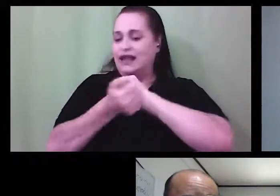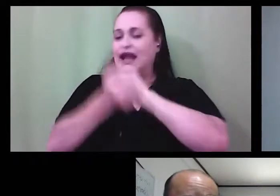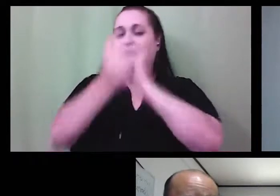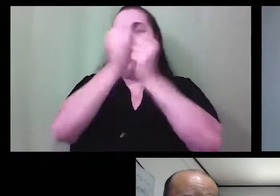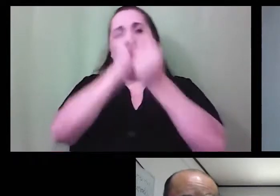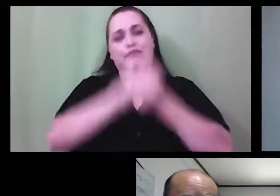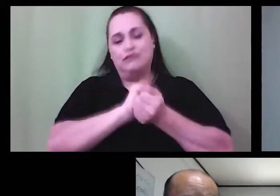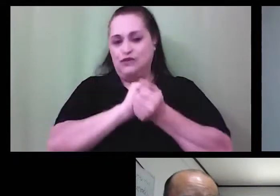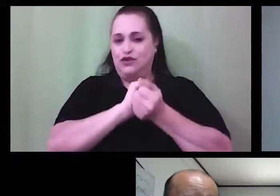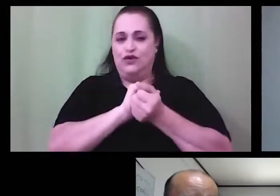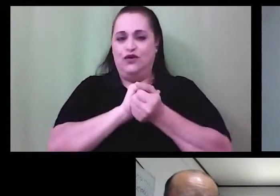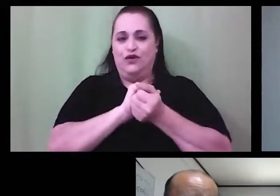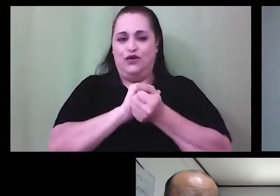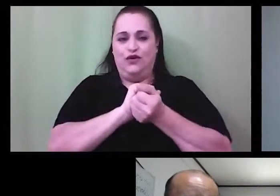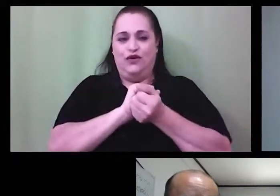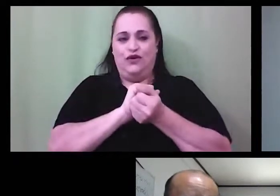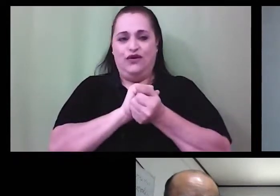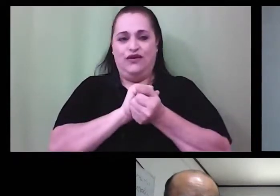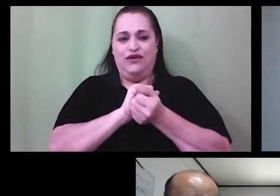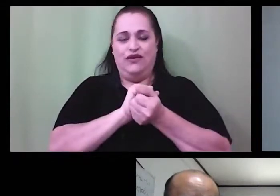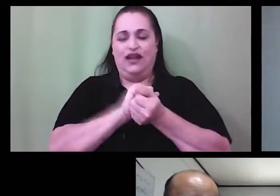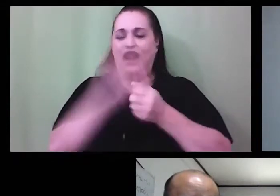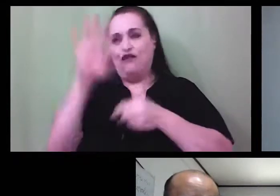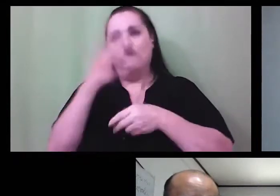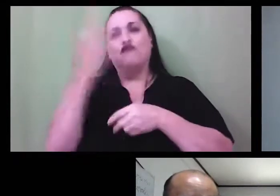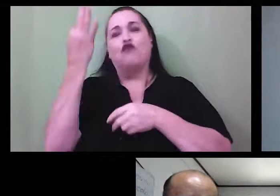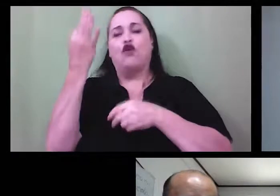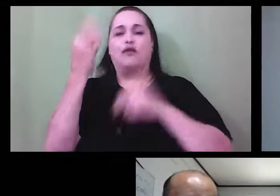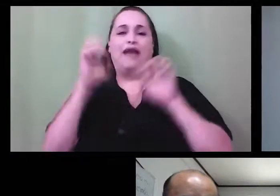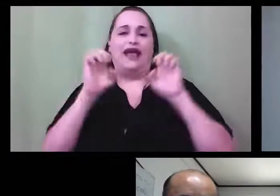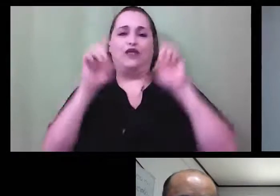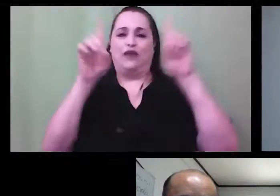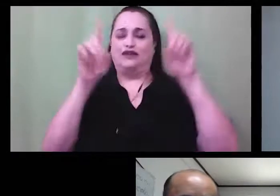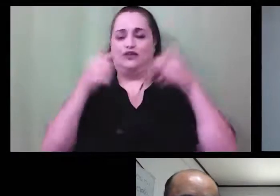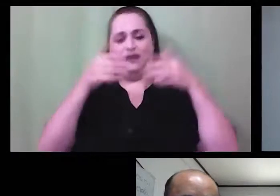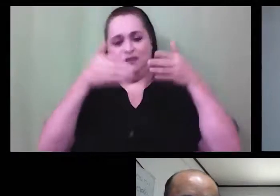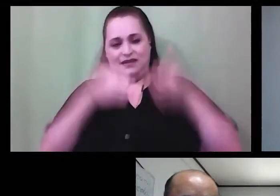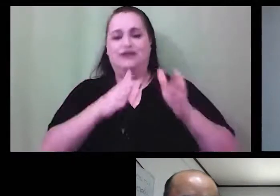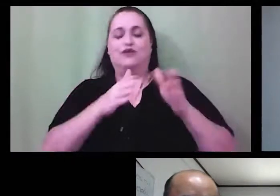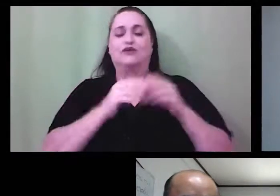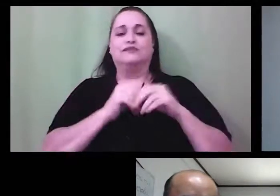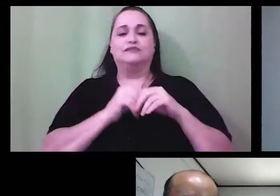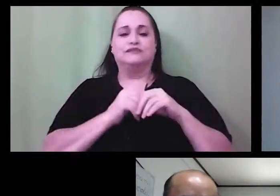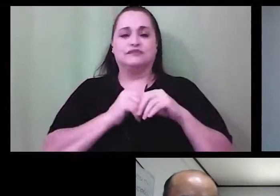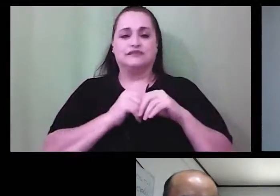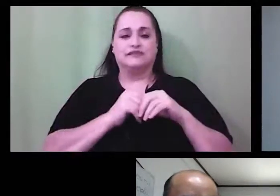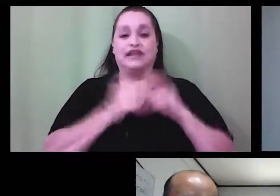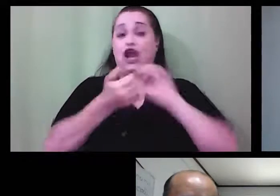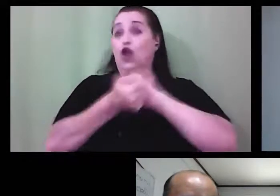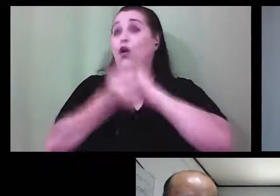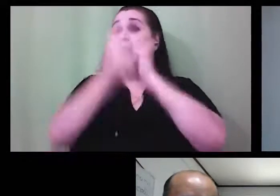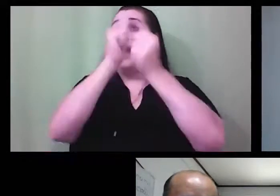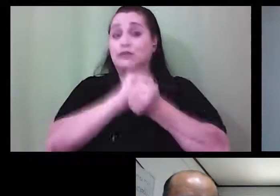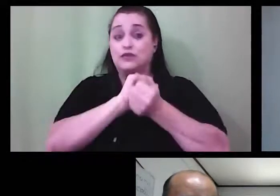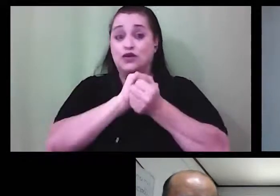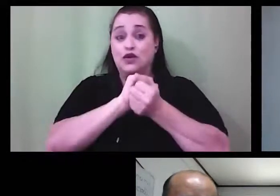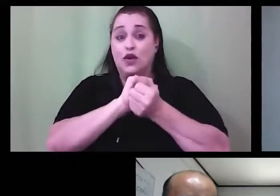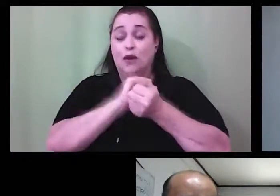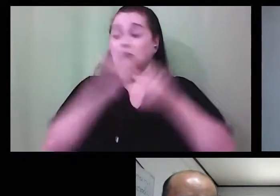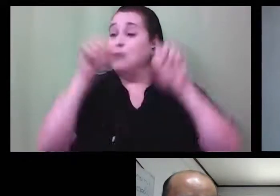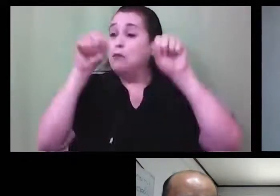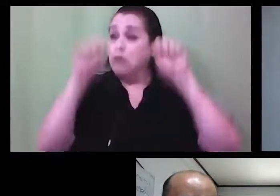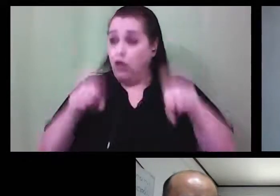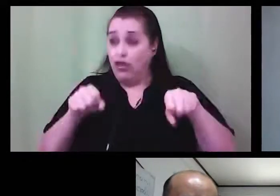digamos, cambió la forma de educación de Carlos. Y lo cambió porque para poder